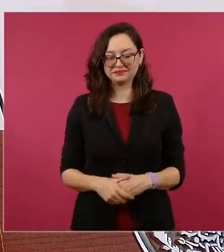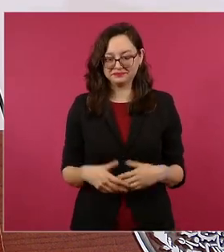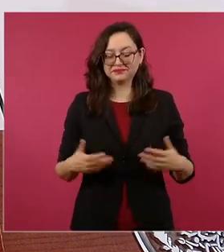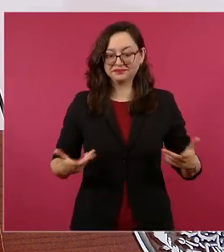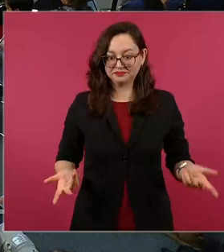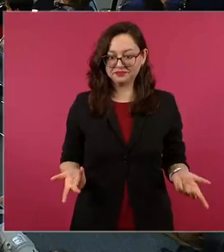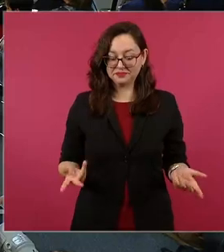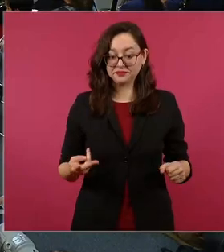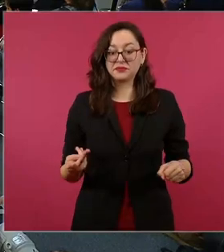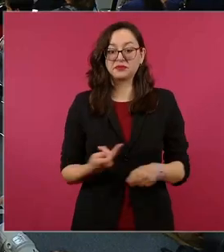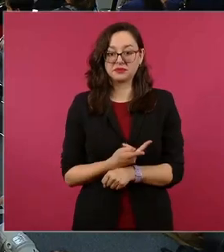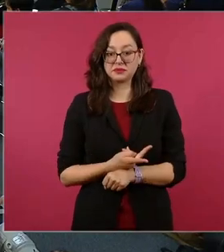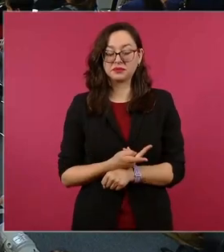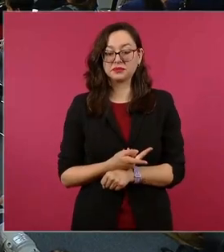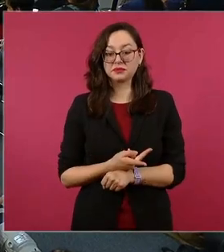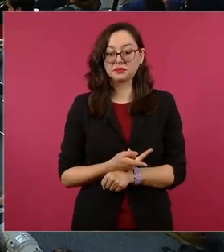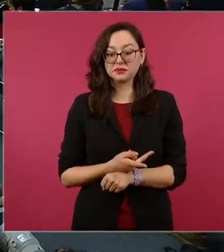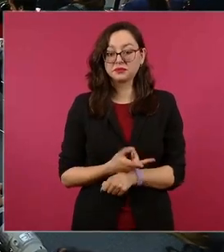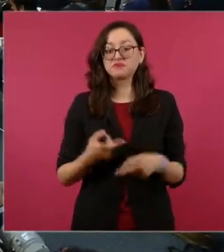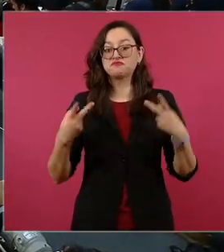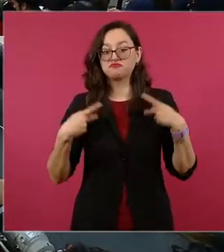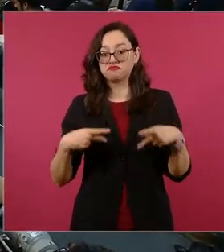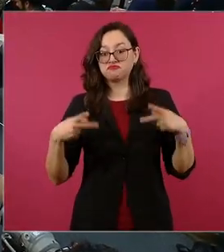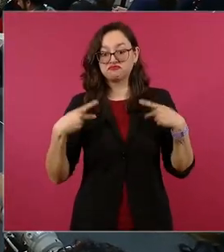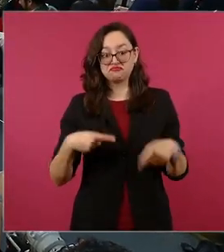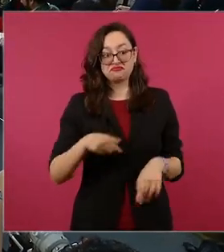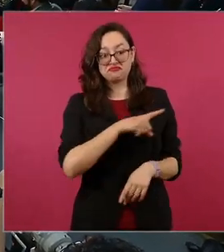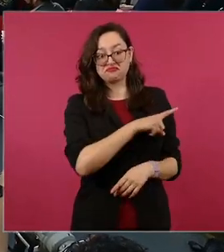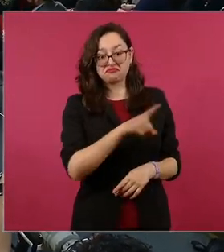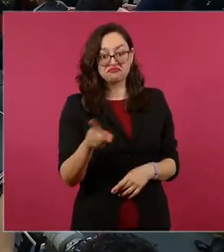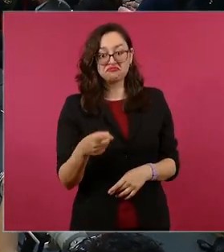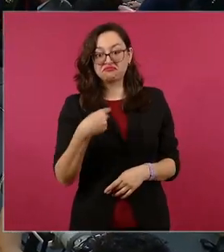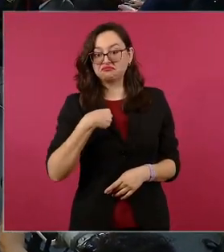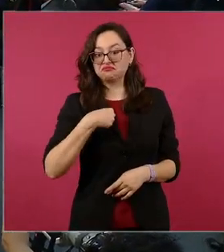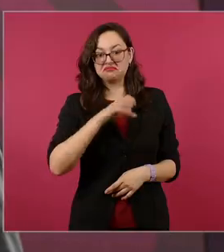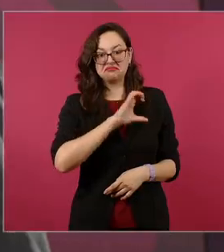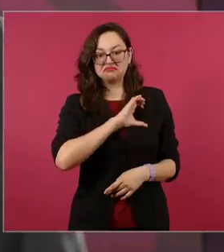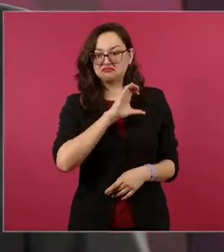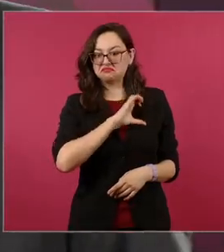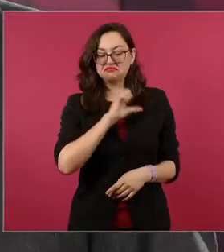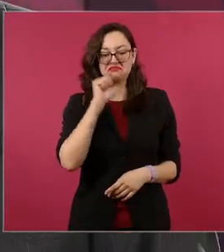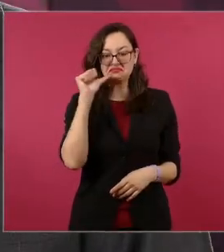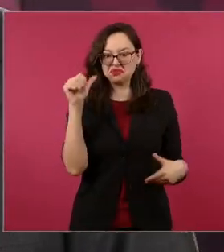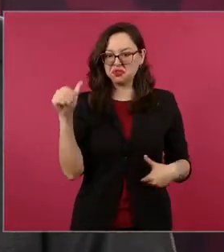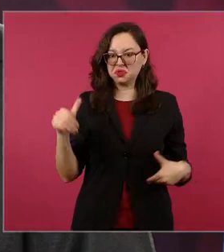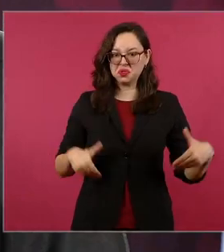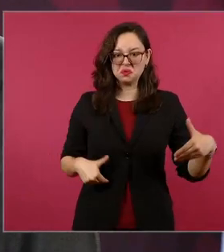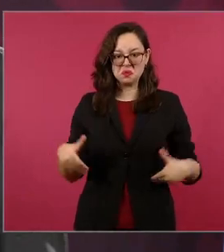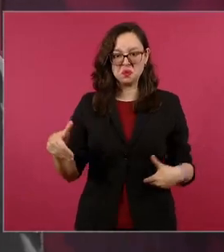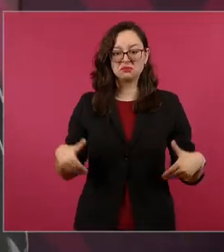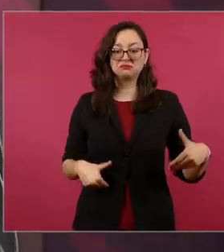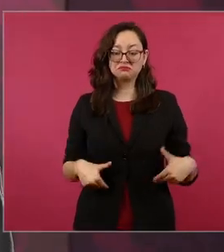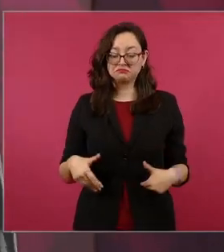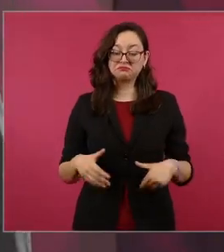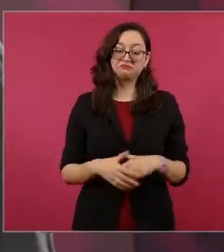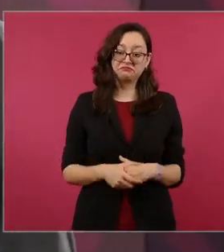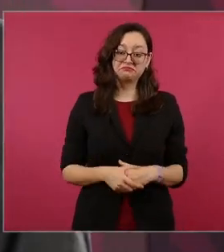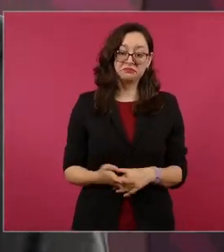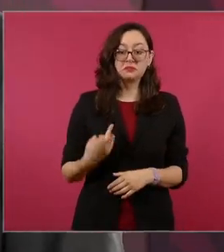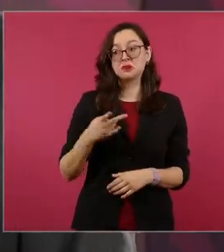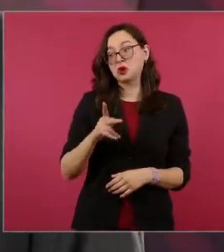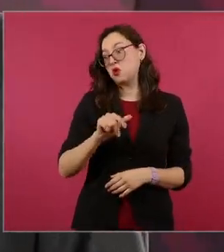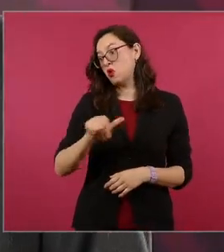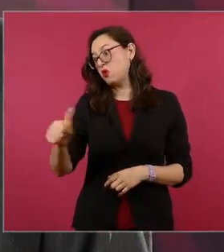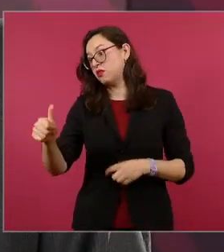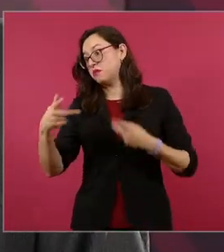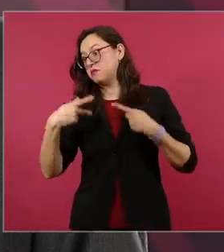gente que les molesta mi presencia, así hay gente que me quiere mucho y que yo también los